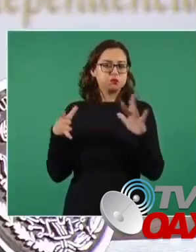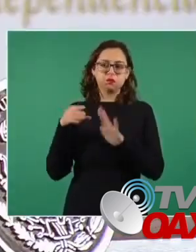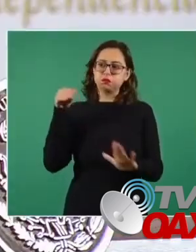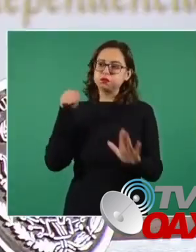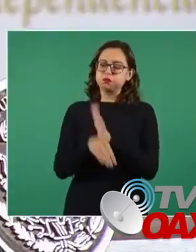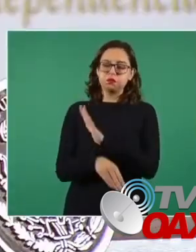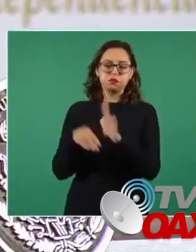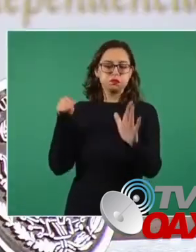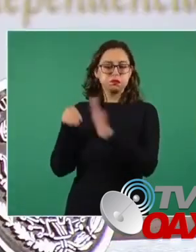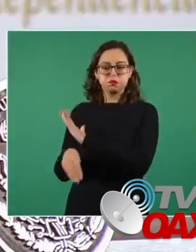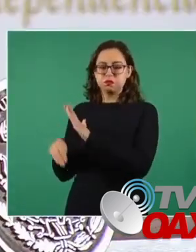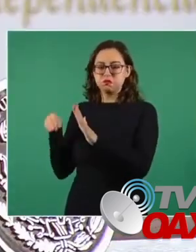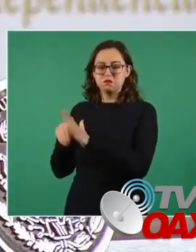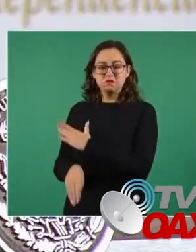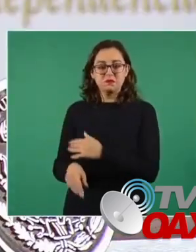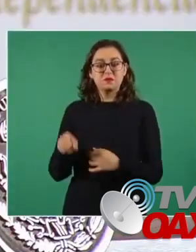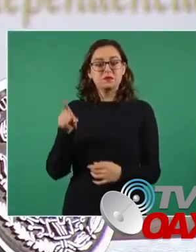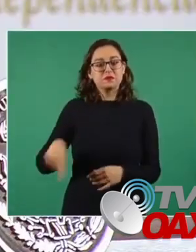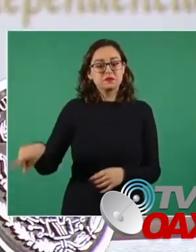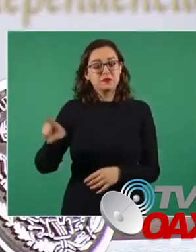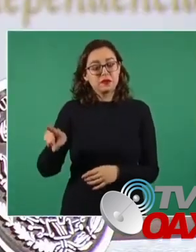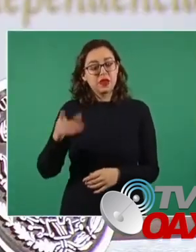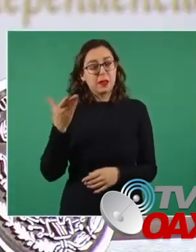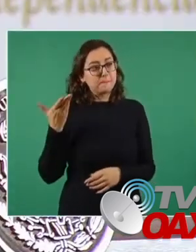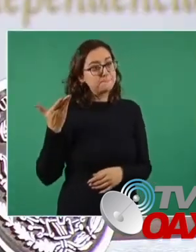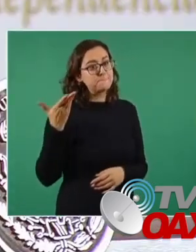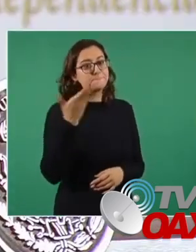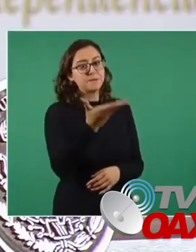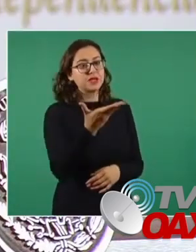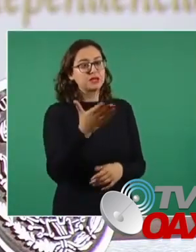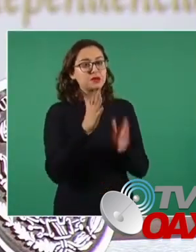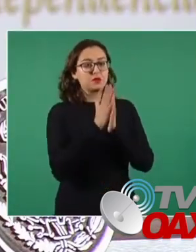solicitado apoyos muy específicos que